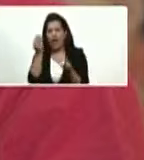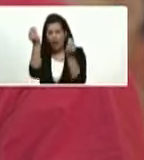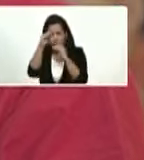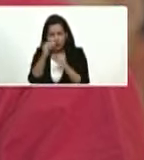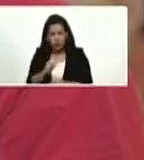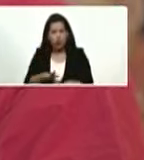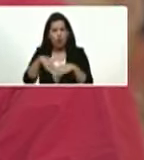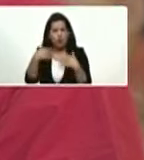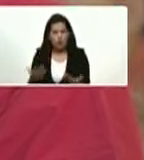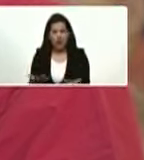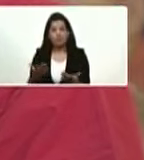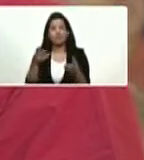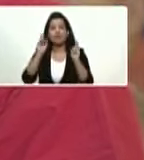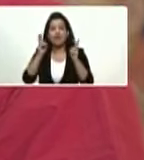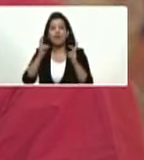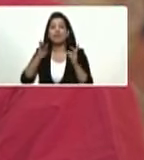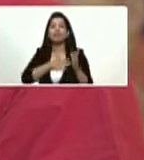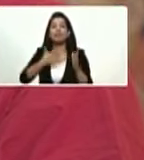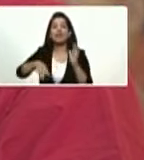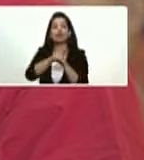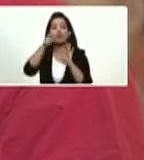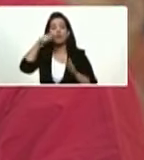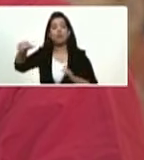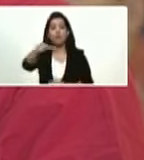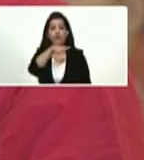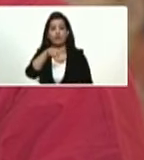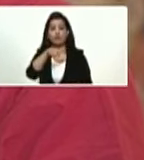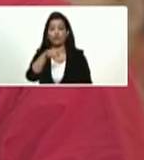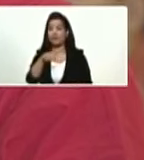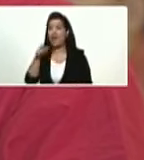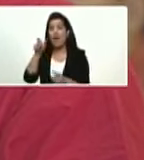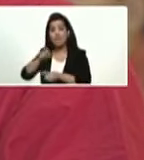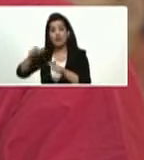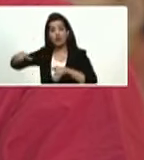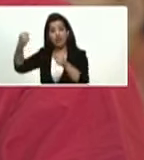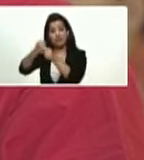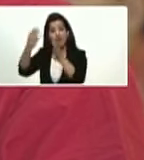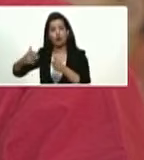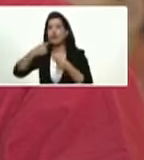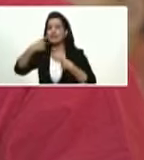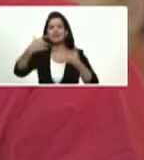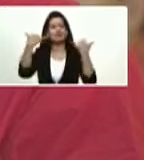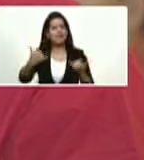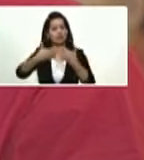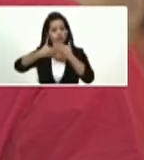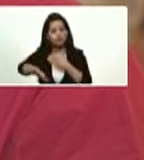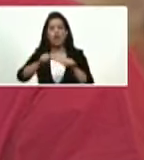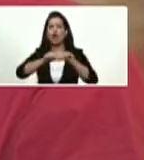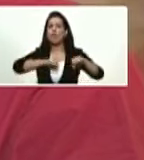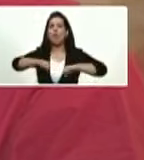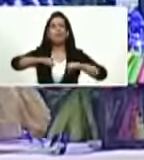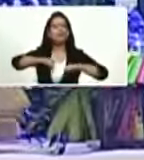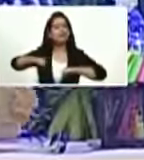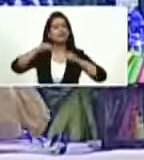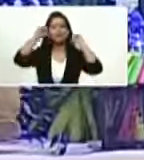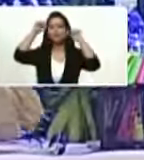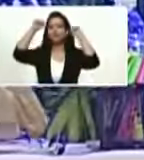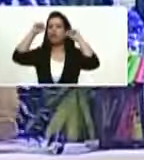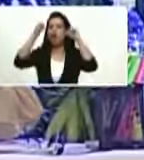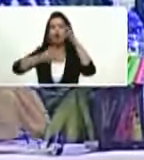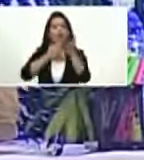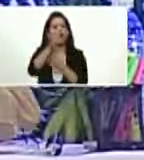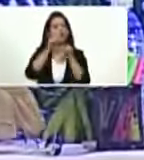pública y de los derechos del pueblo. Declararnos en movilización permanente en rechazo de esta ley de